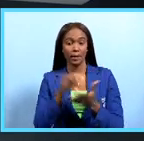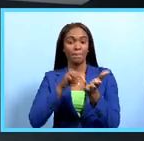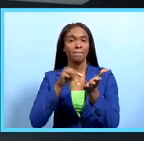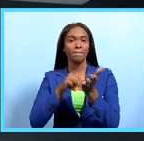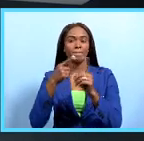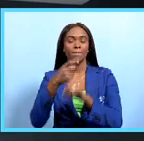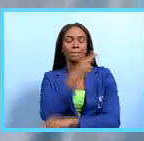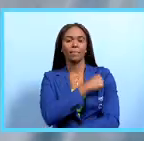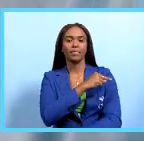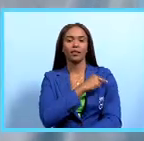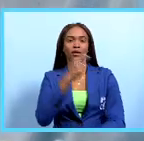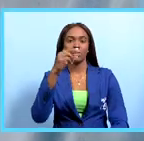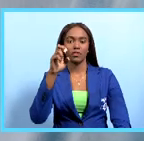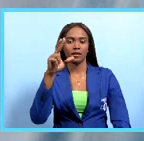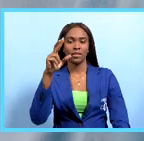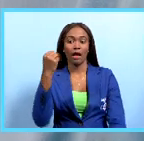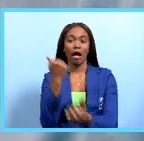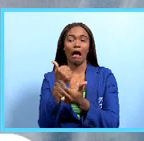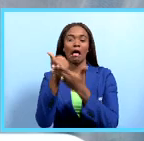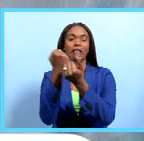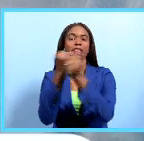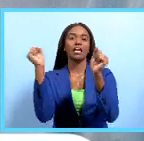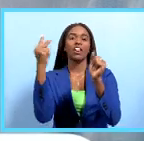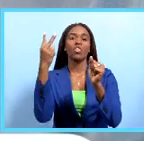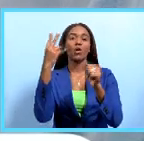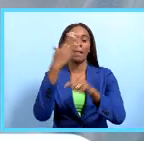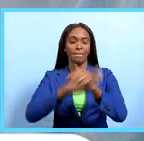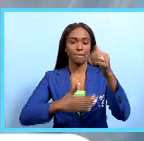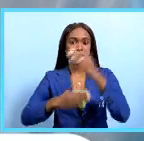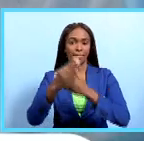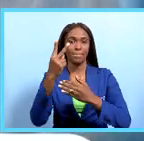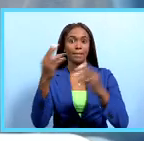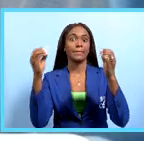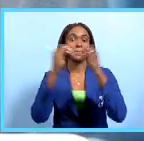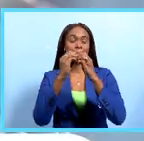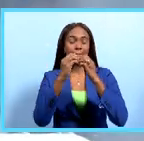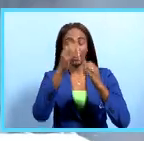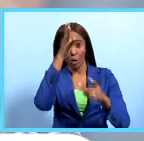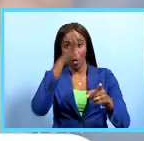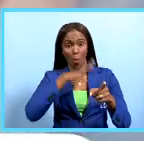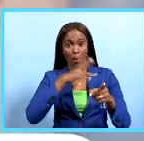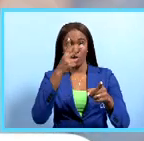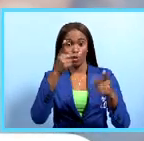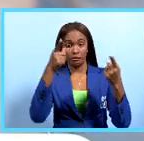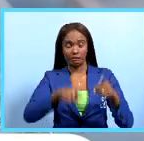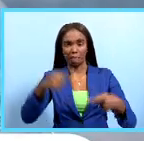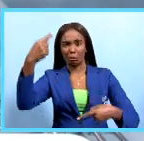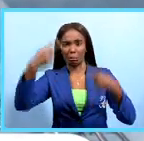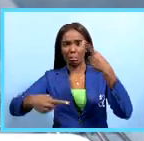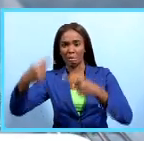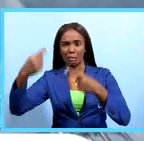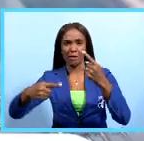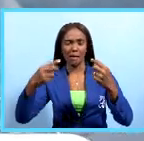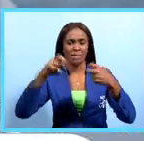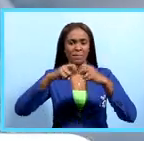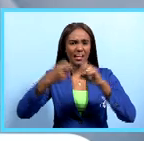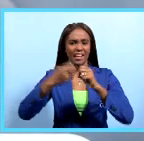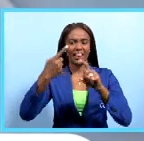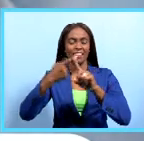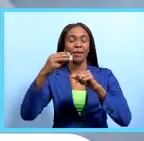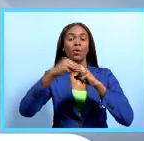Salvador B. Gautier salvaron otras dos manos este mes en pacientes masculinos que participaron en riñas en Monteplata